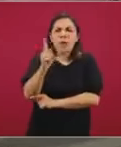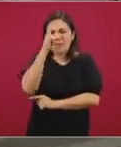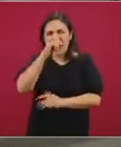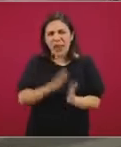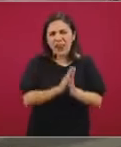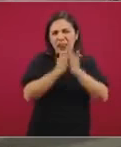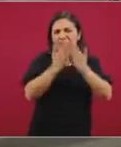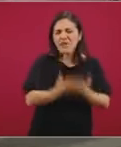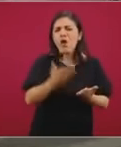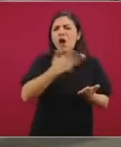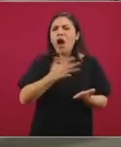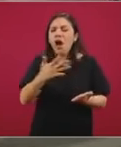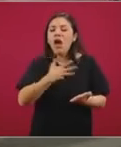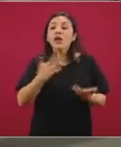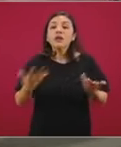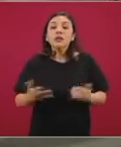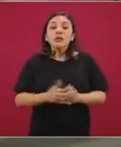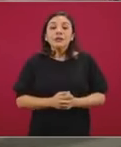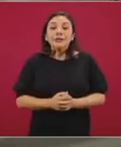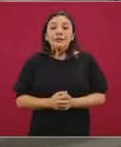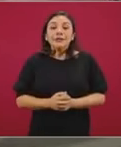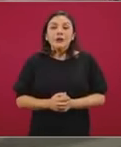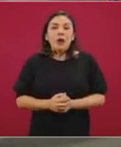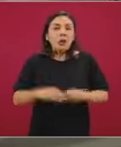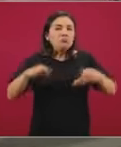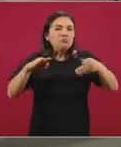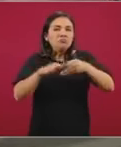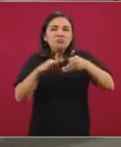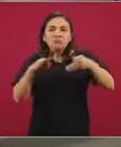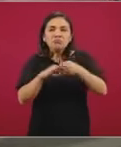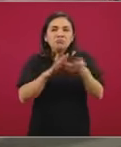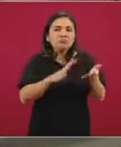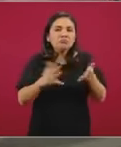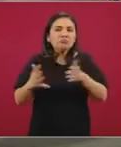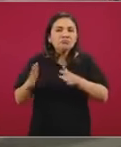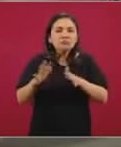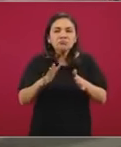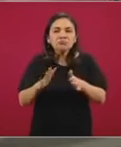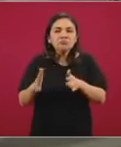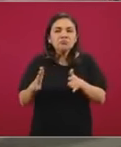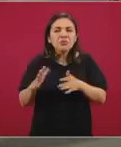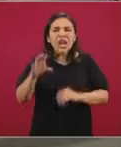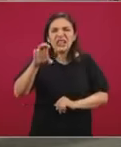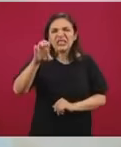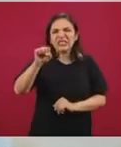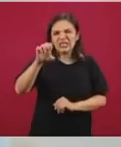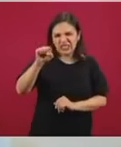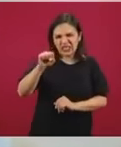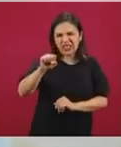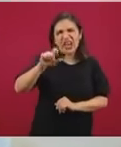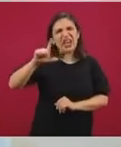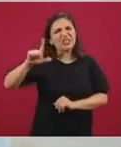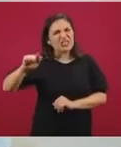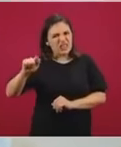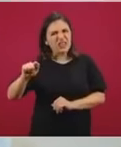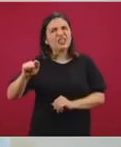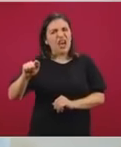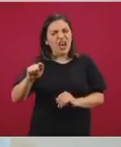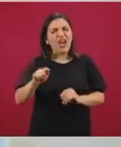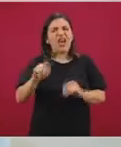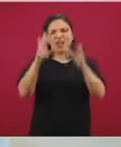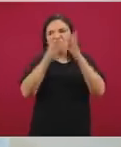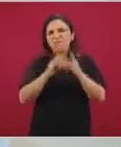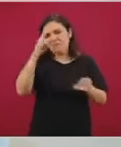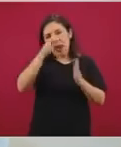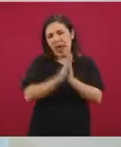libros, tendremos alrededor de 60, 70 presentaciones de